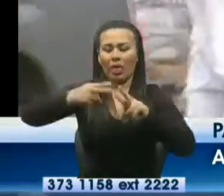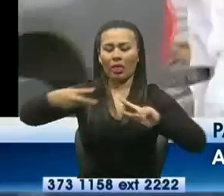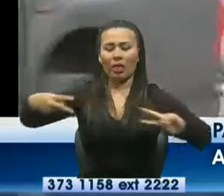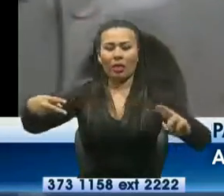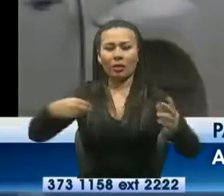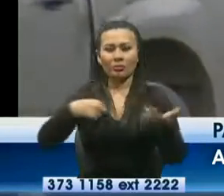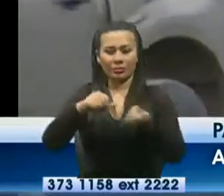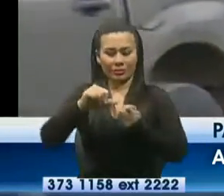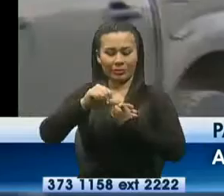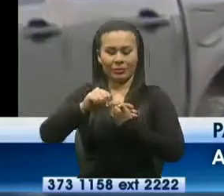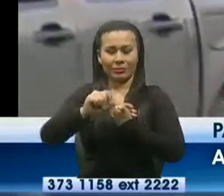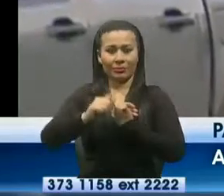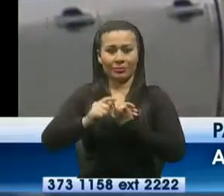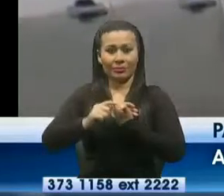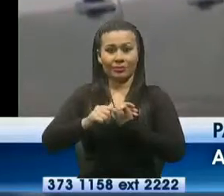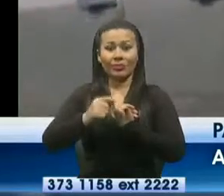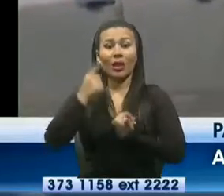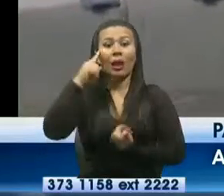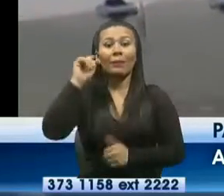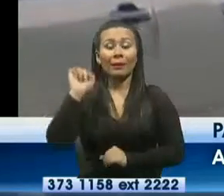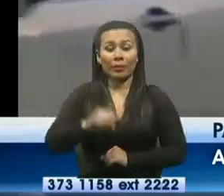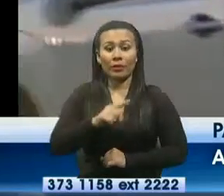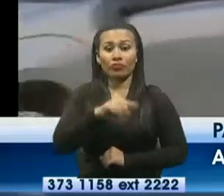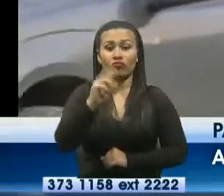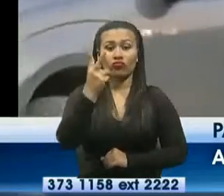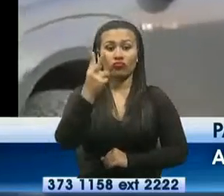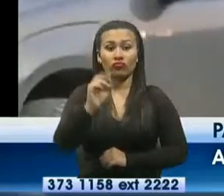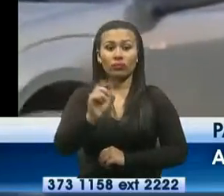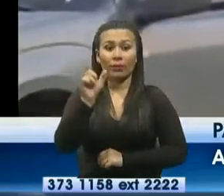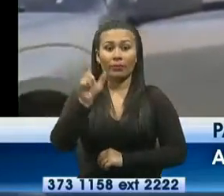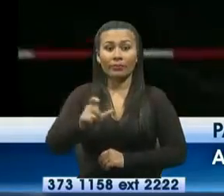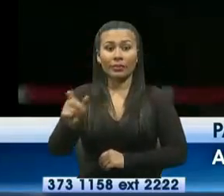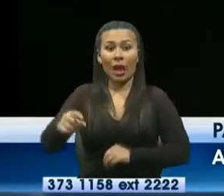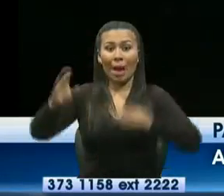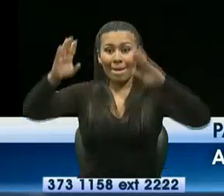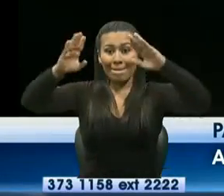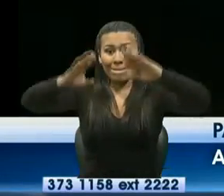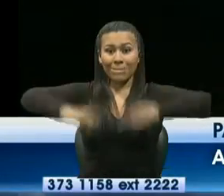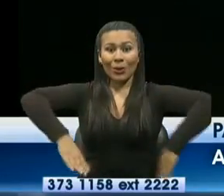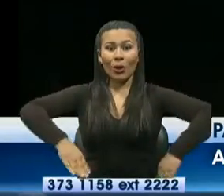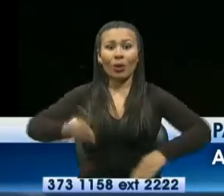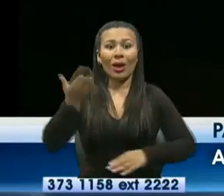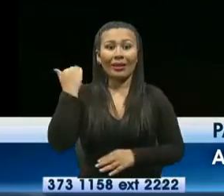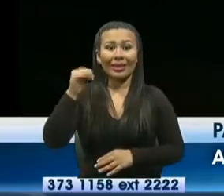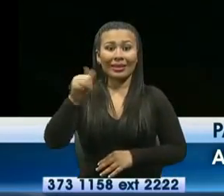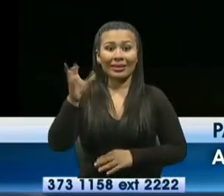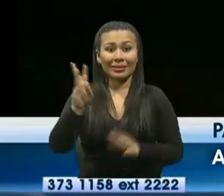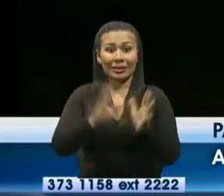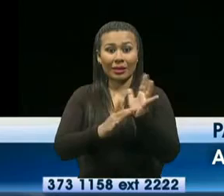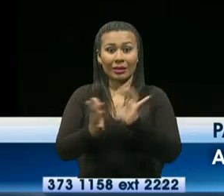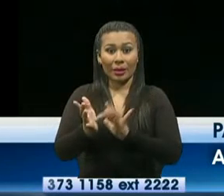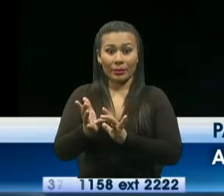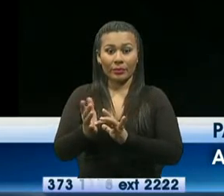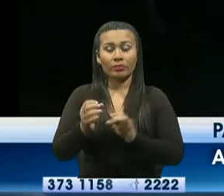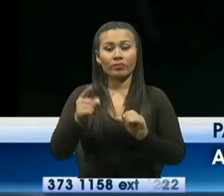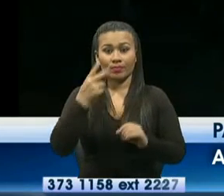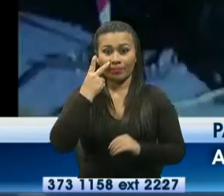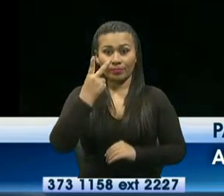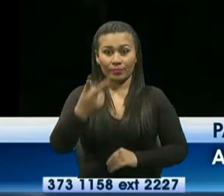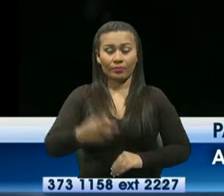este, el número de víctimas subiría a 2 por el desplome del viaducto el pasado 16 de abril.